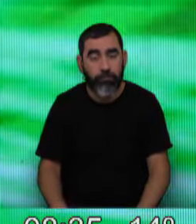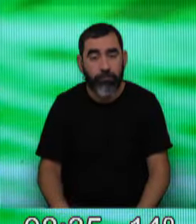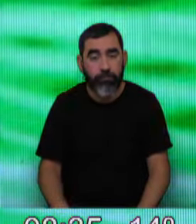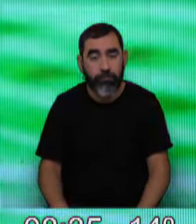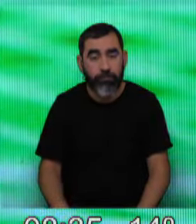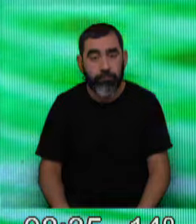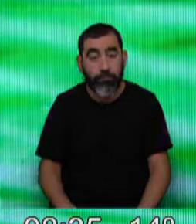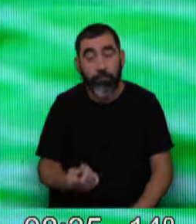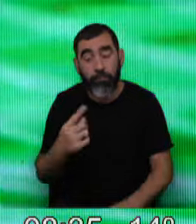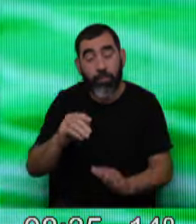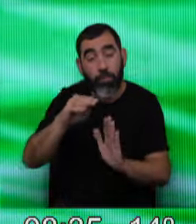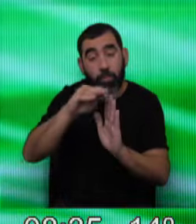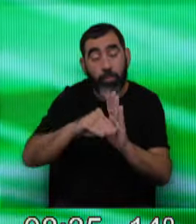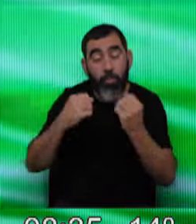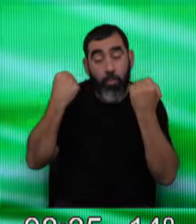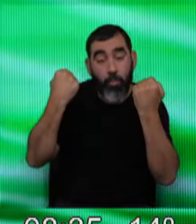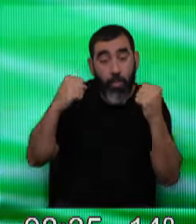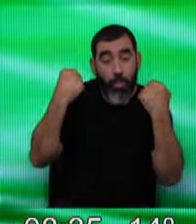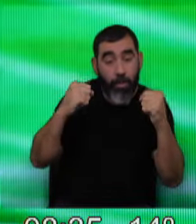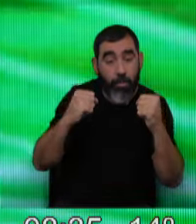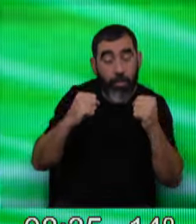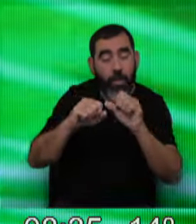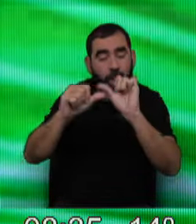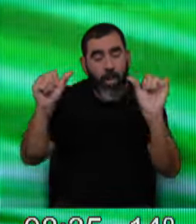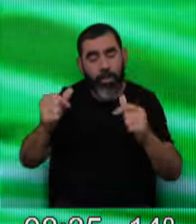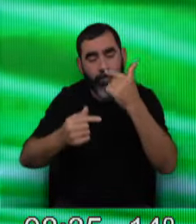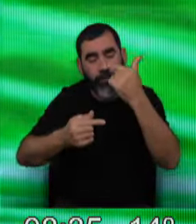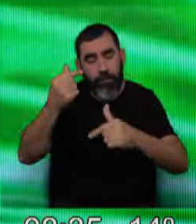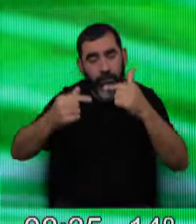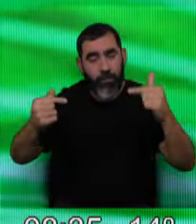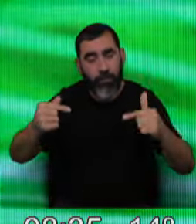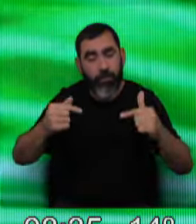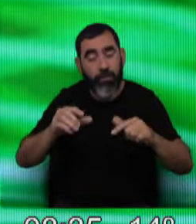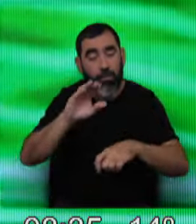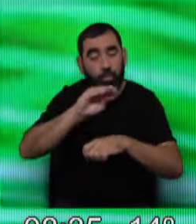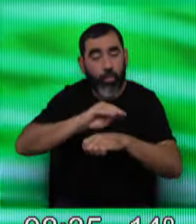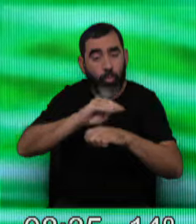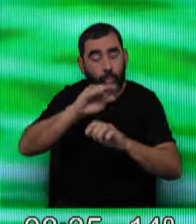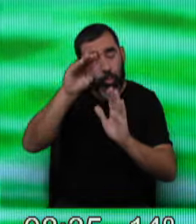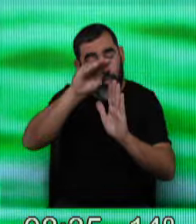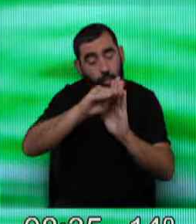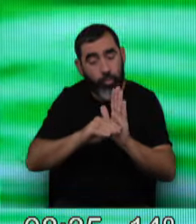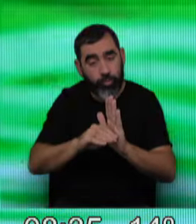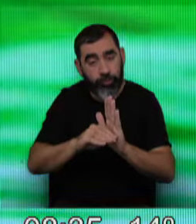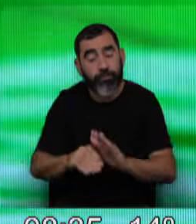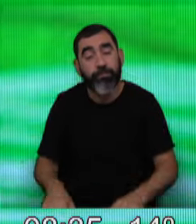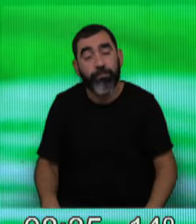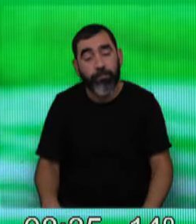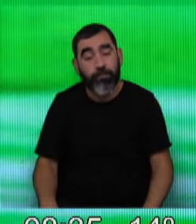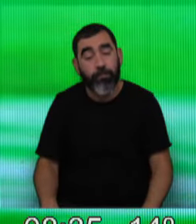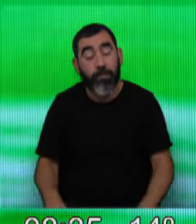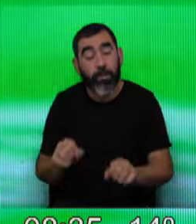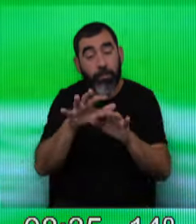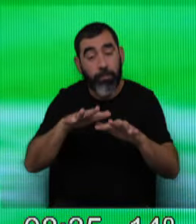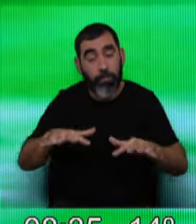en el marco de este programa de prácticas se desarrollan varias actividades vinculadas a diferentes cursos curriculares. En el marco de la